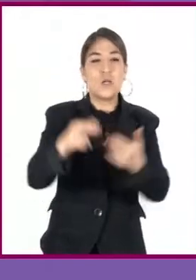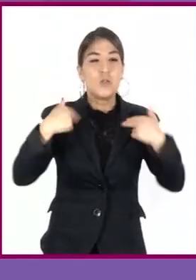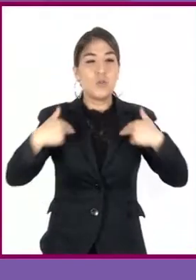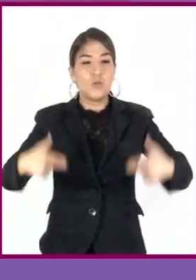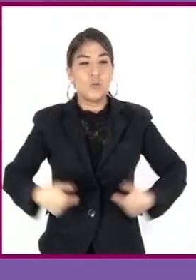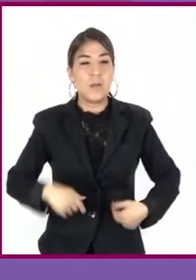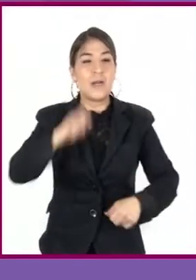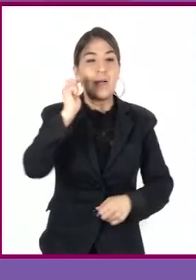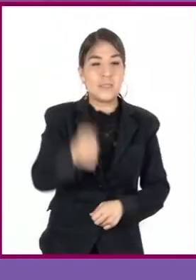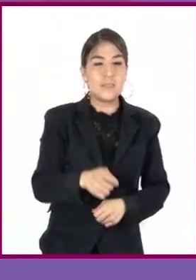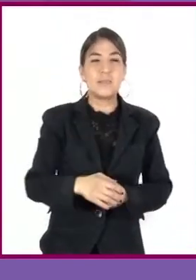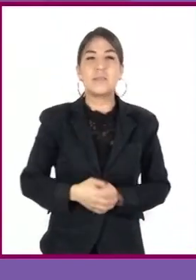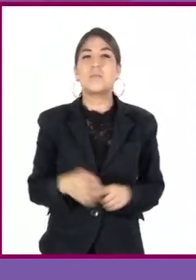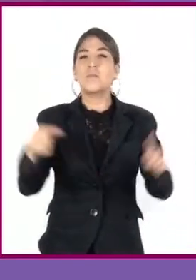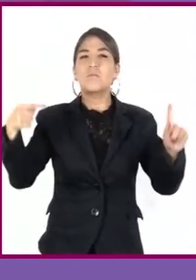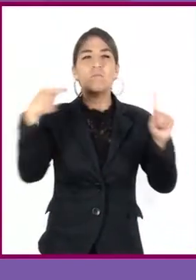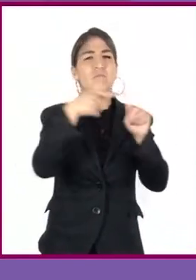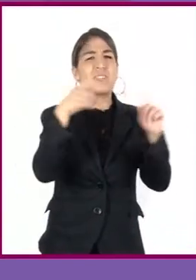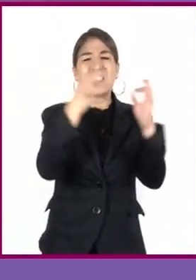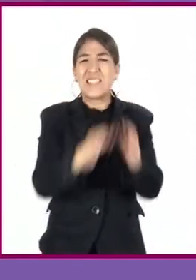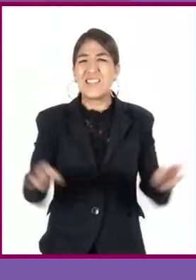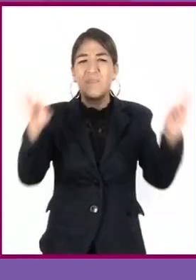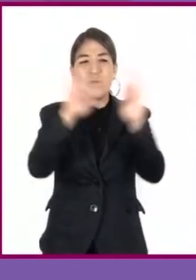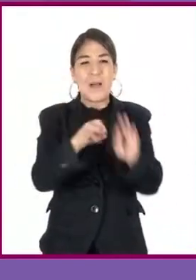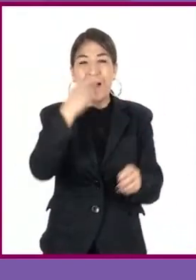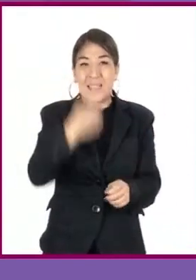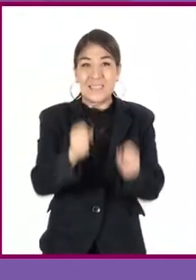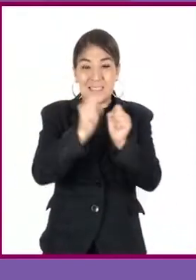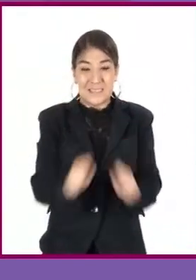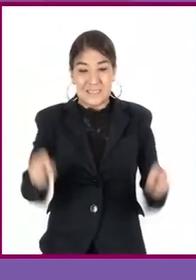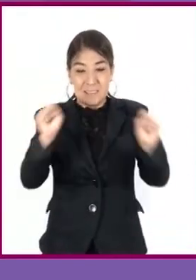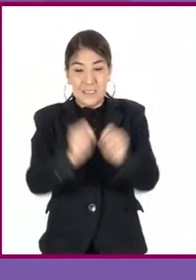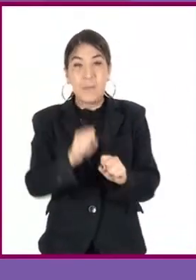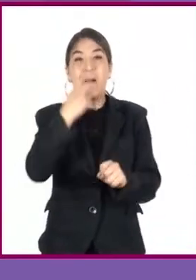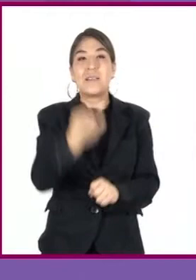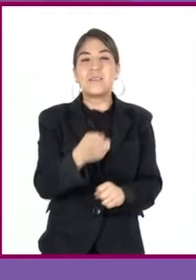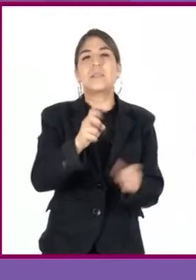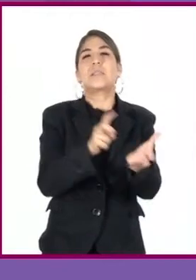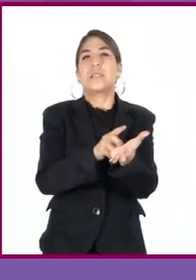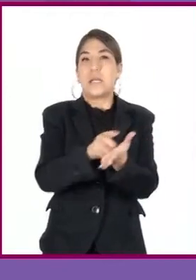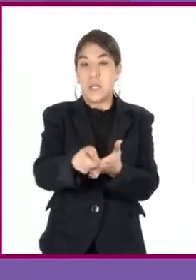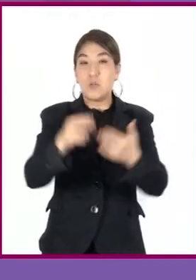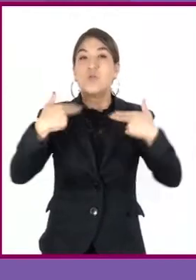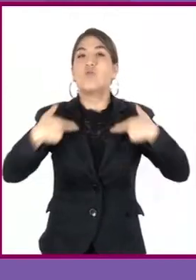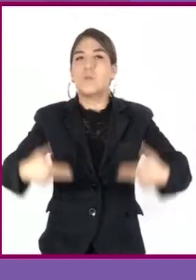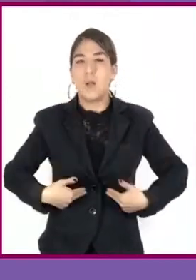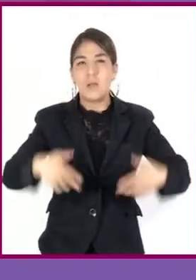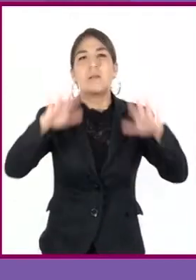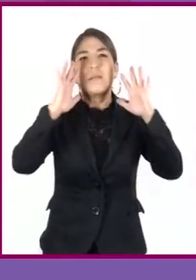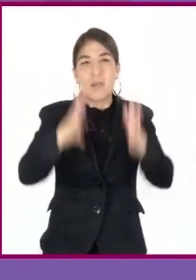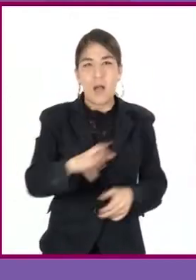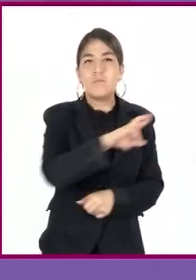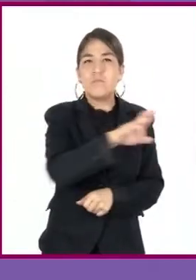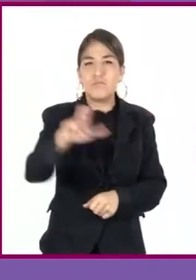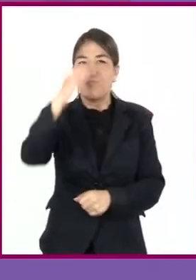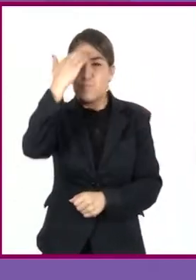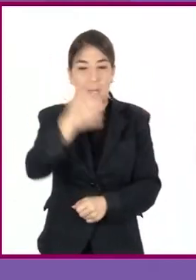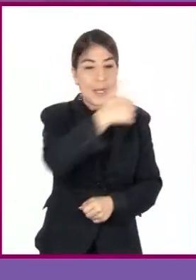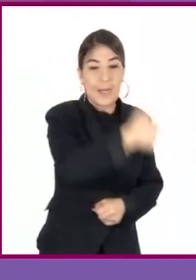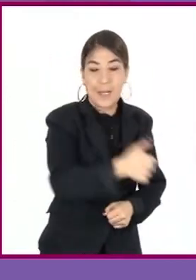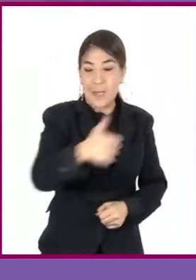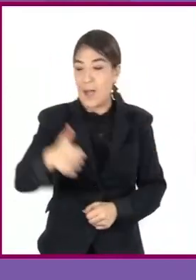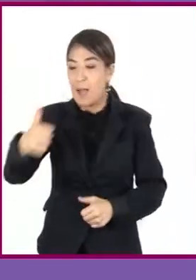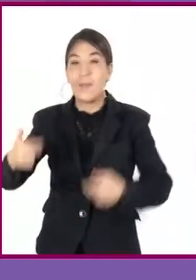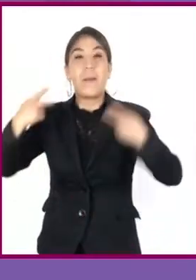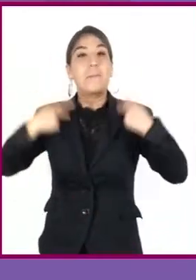que está en la base de todo el sistema actual de derechos humanos, ya reconoce a cada ser humano en su